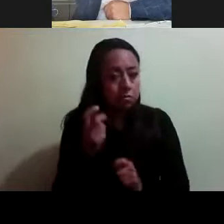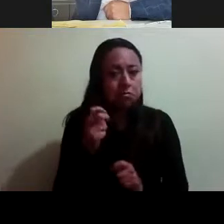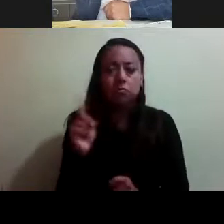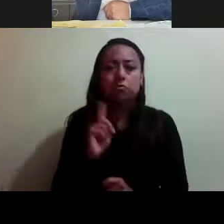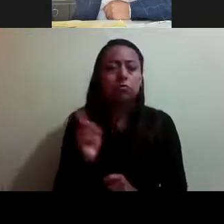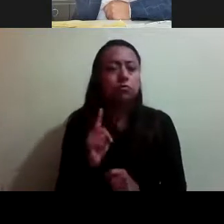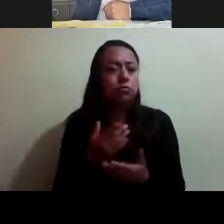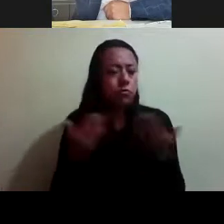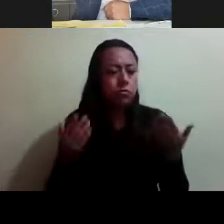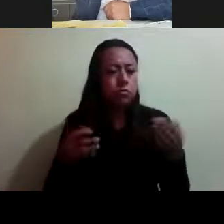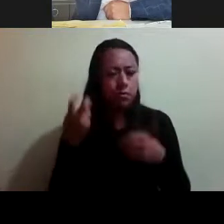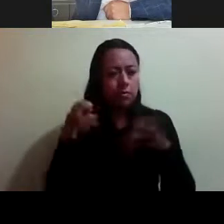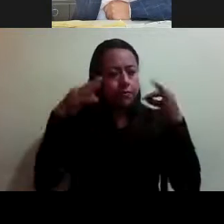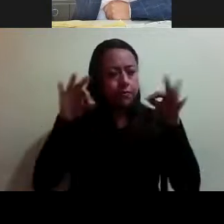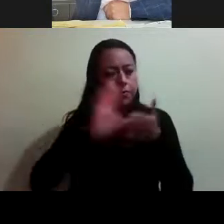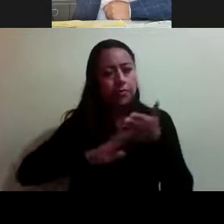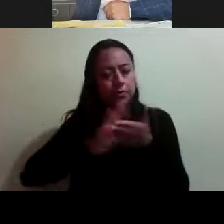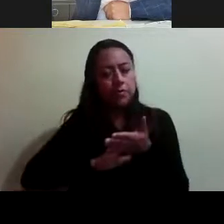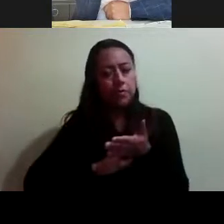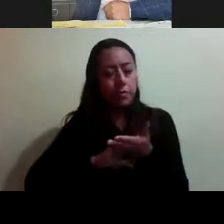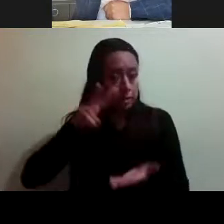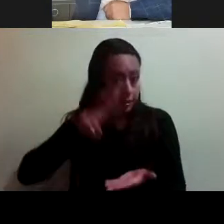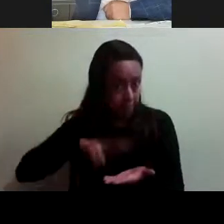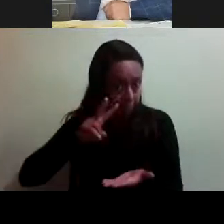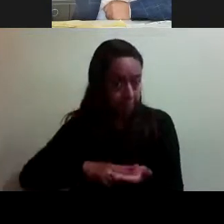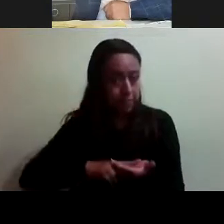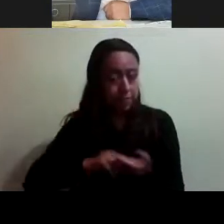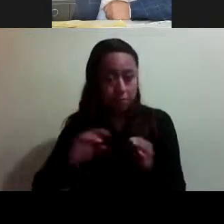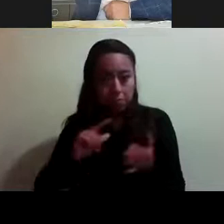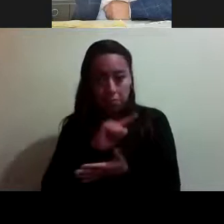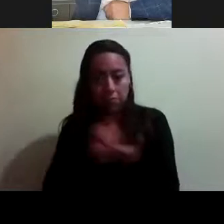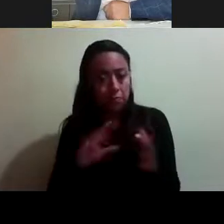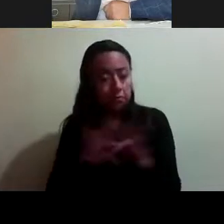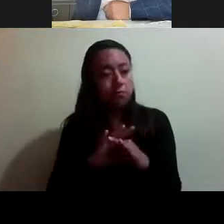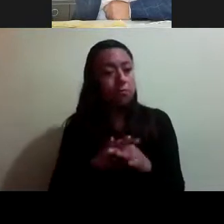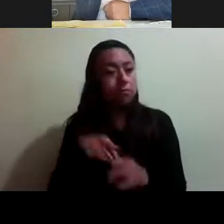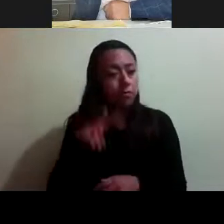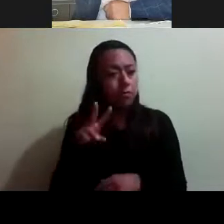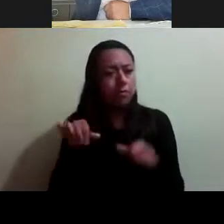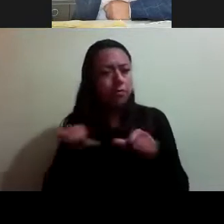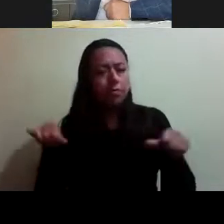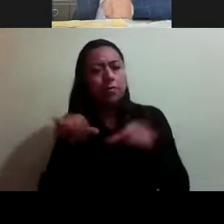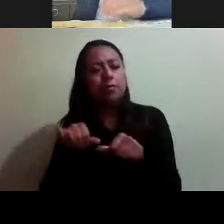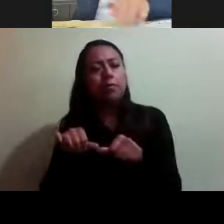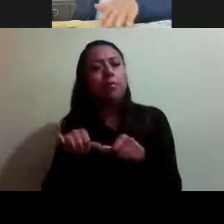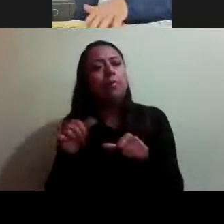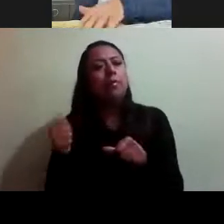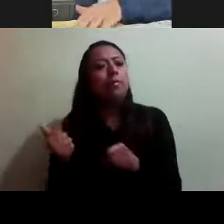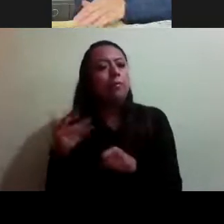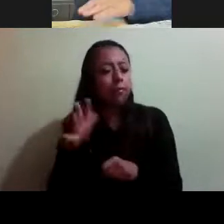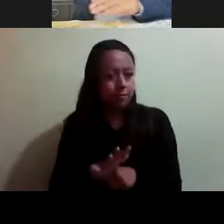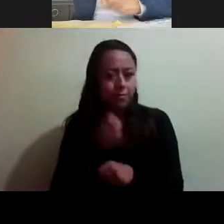ser válido y legítimo, en donde parece que el área de la Secretaría de Administración no solamente no